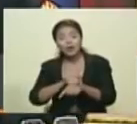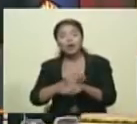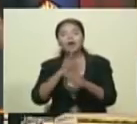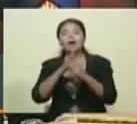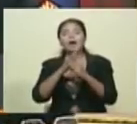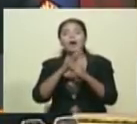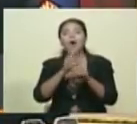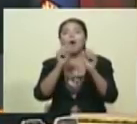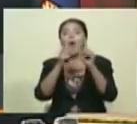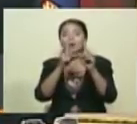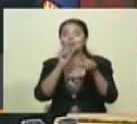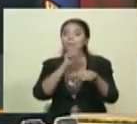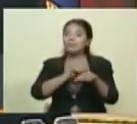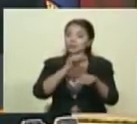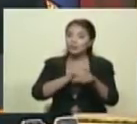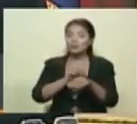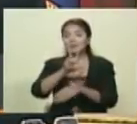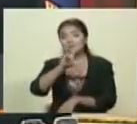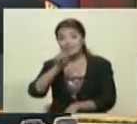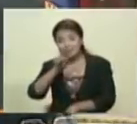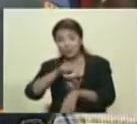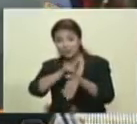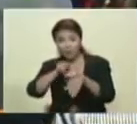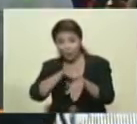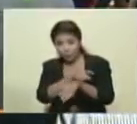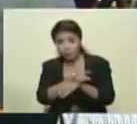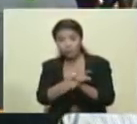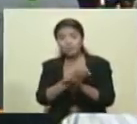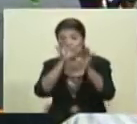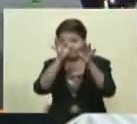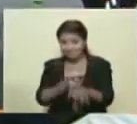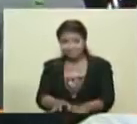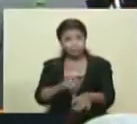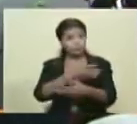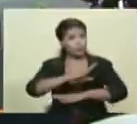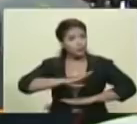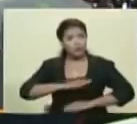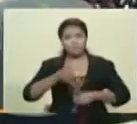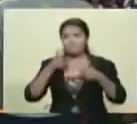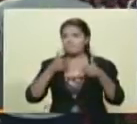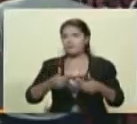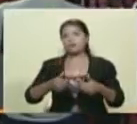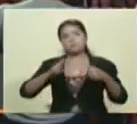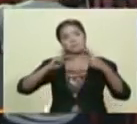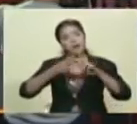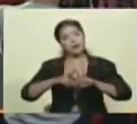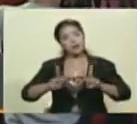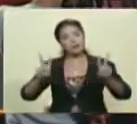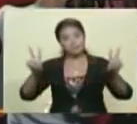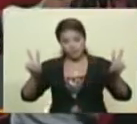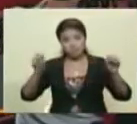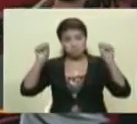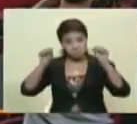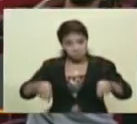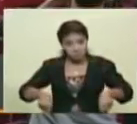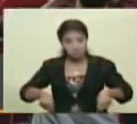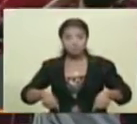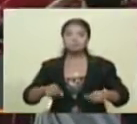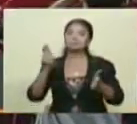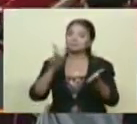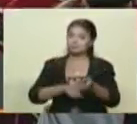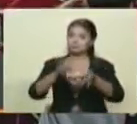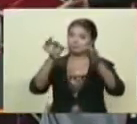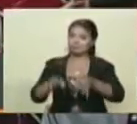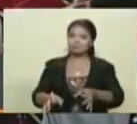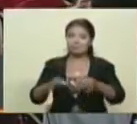11 minutos y 35 segundos haya sido una jornada beneficiosa para la paz. Si así ha sido, misión cumplida.